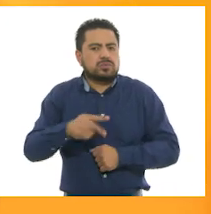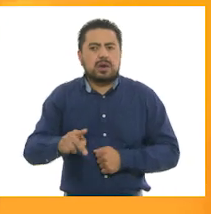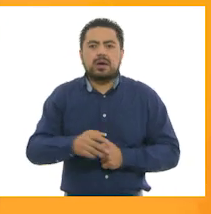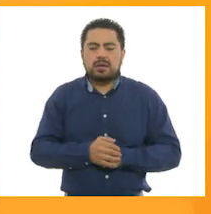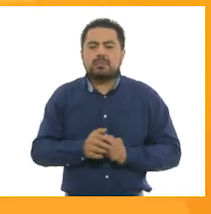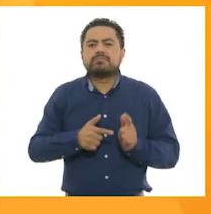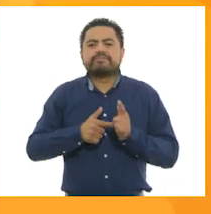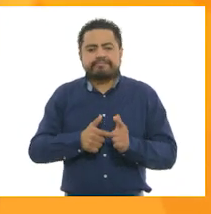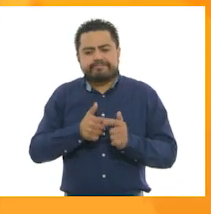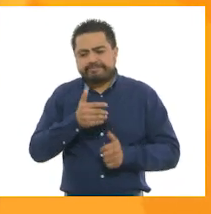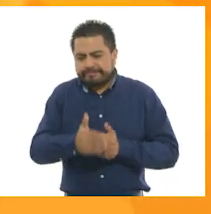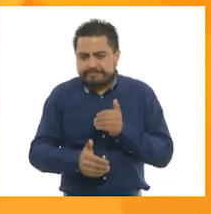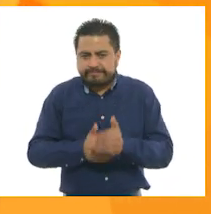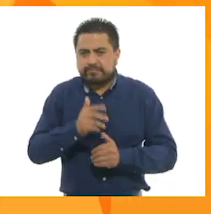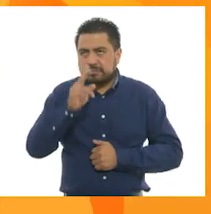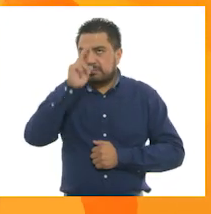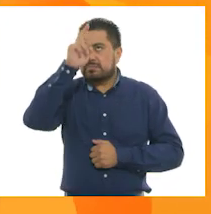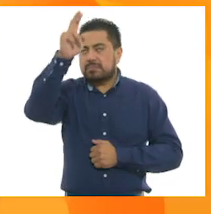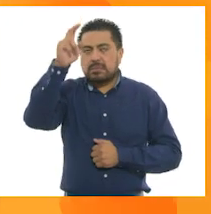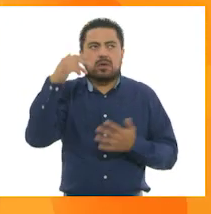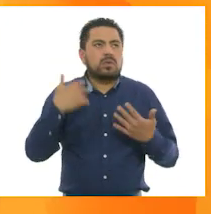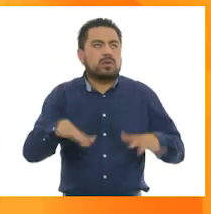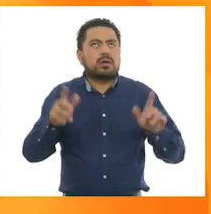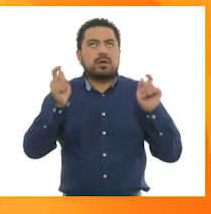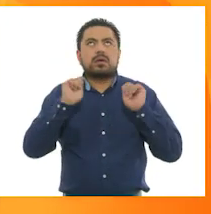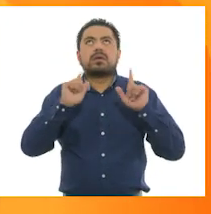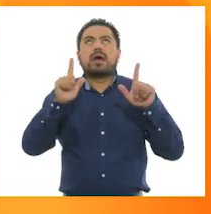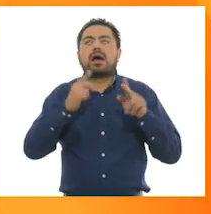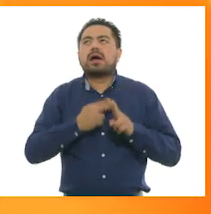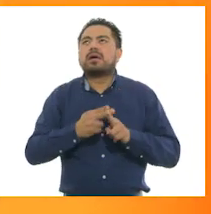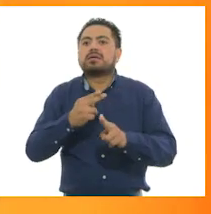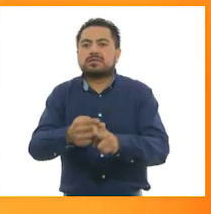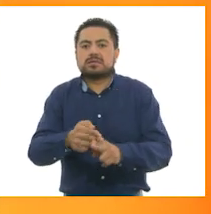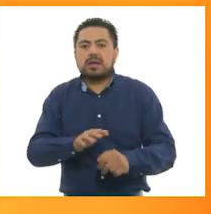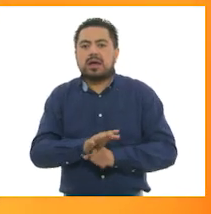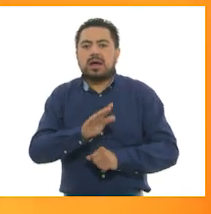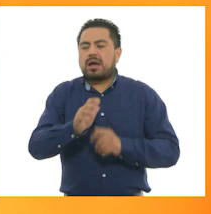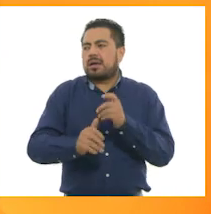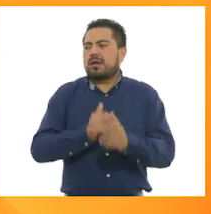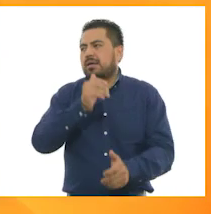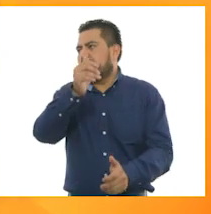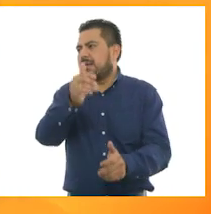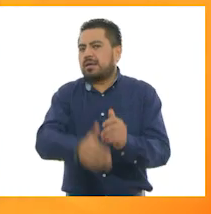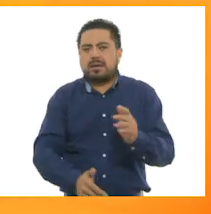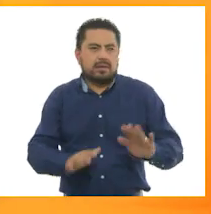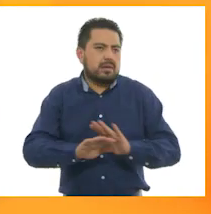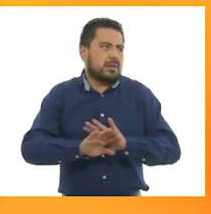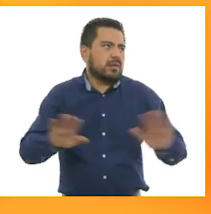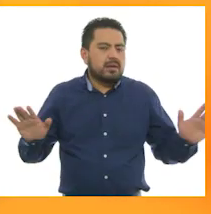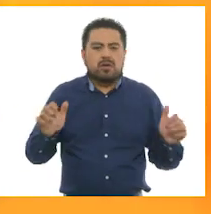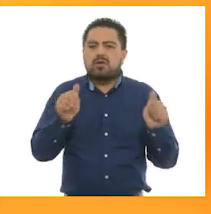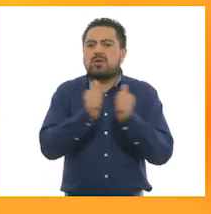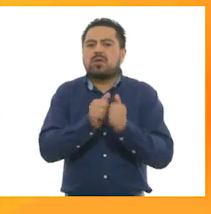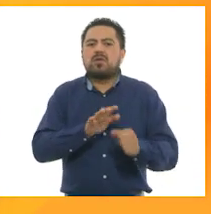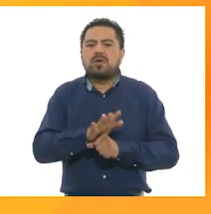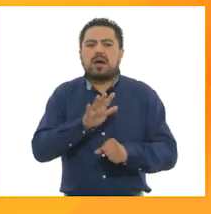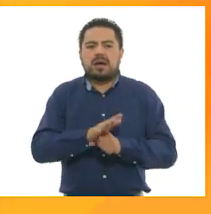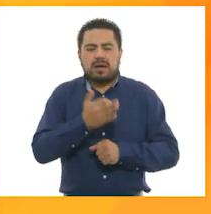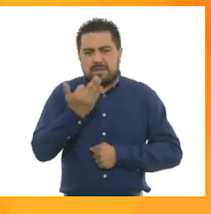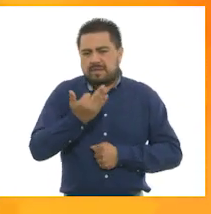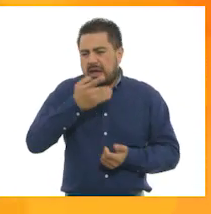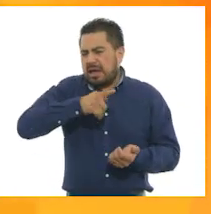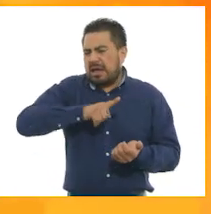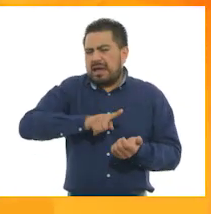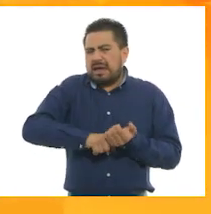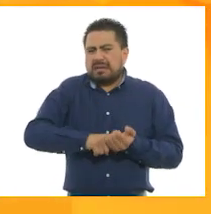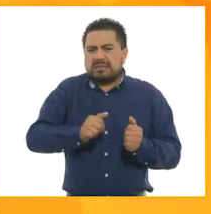y continuó soñando despierto hasta que al fin terminó con una floritura y